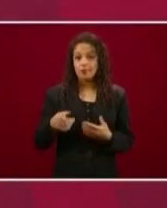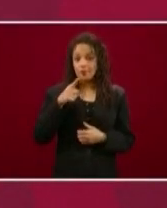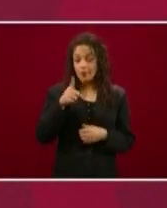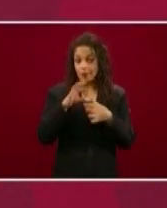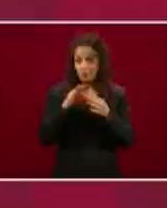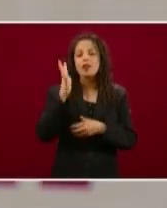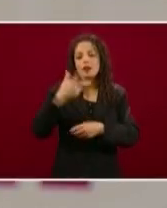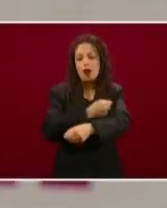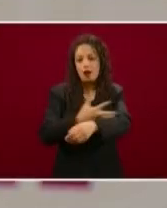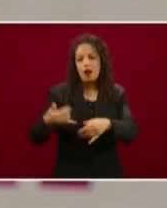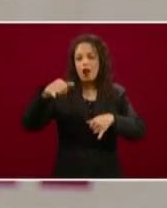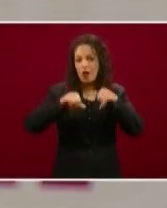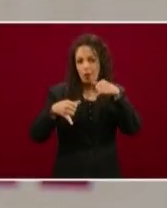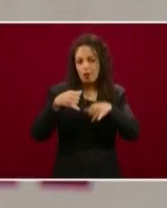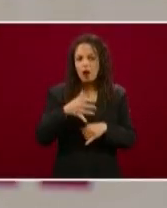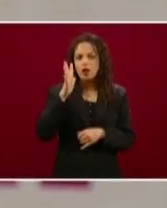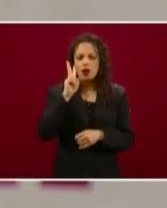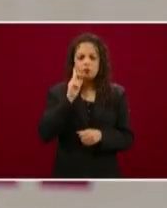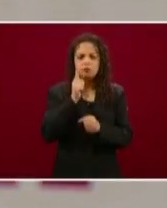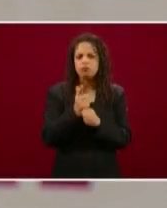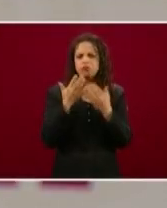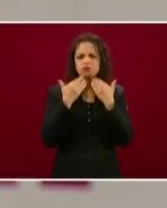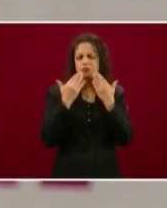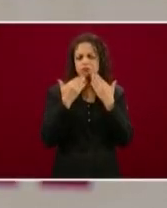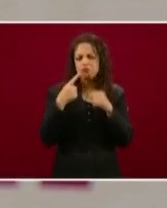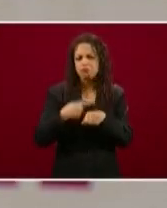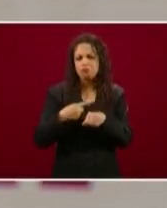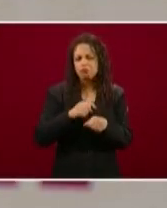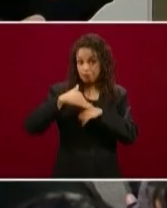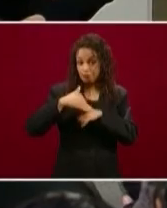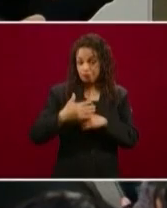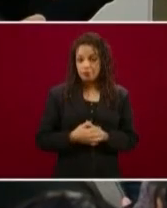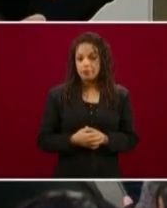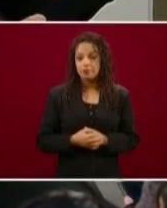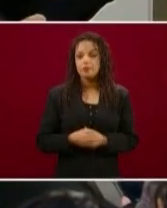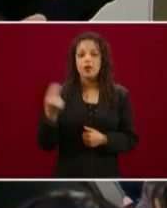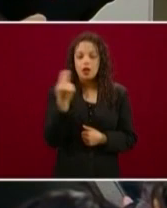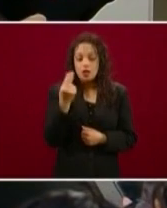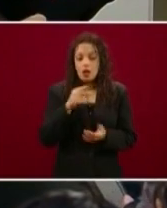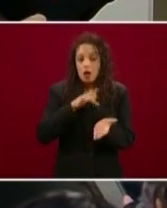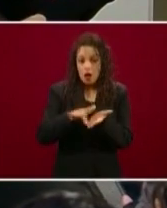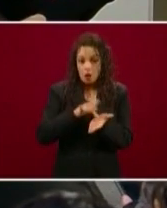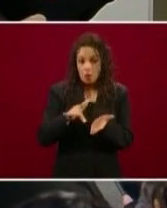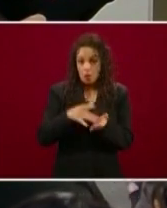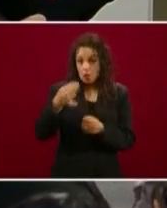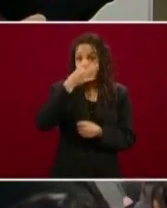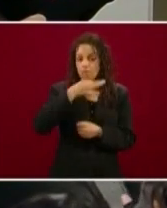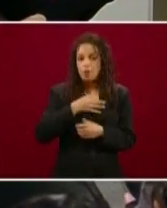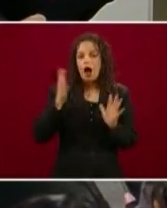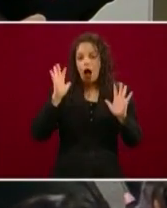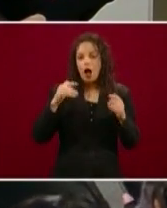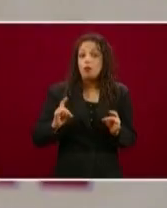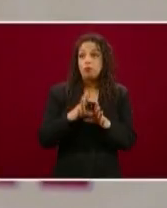de la pandemia de kobe 19 no obstante méxico y eeuu se anunciaron el viernes más temprano un plan